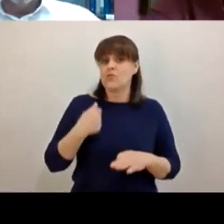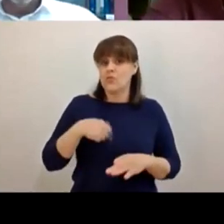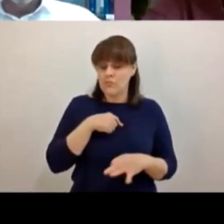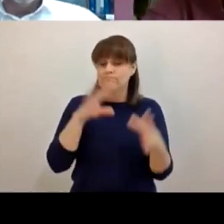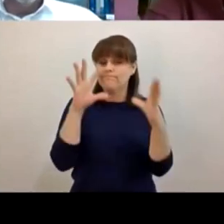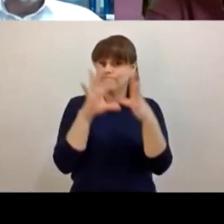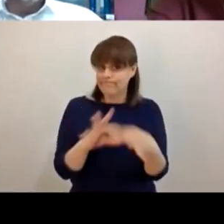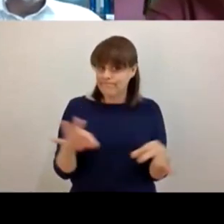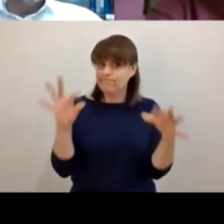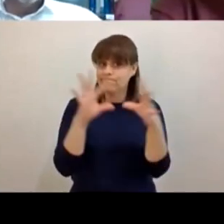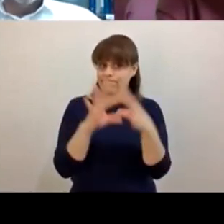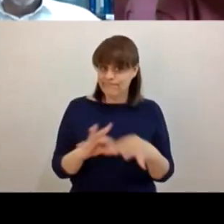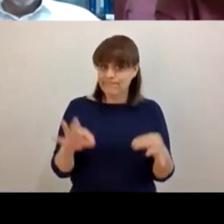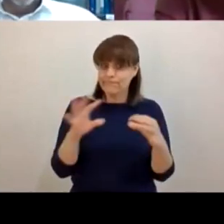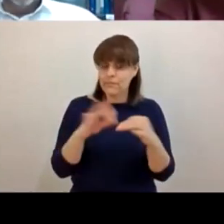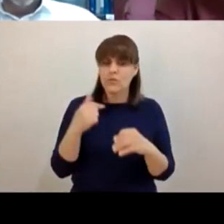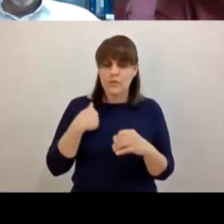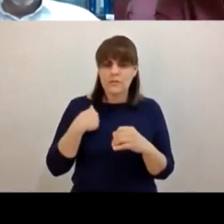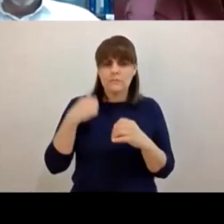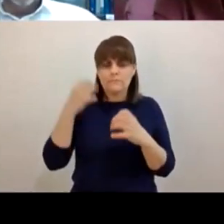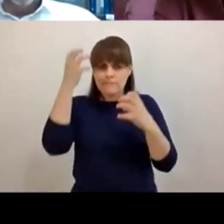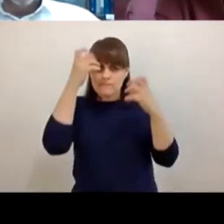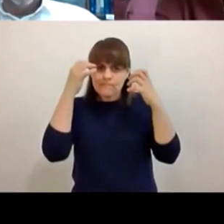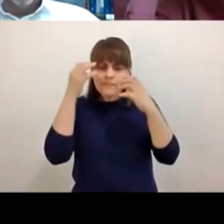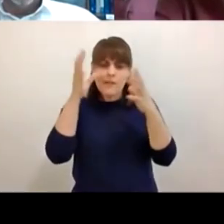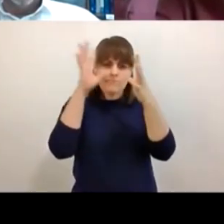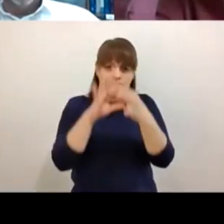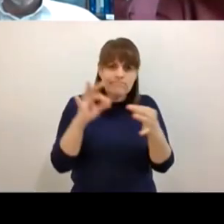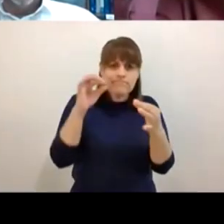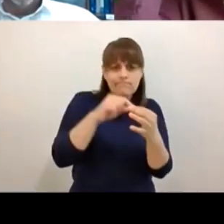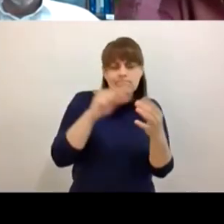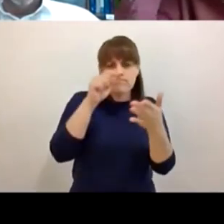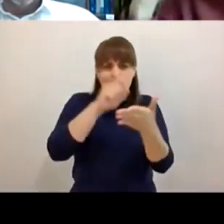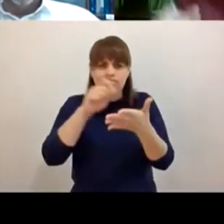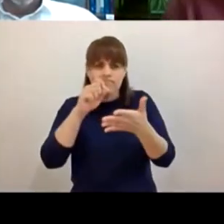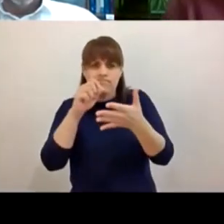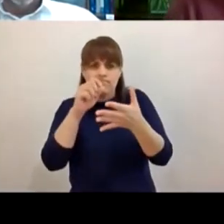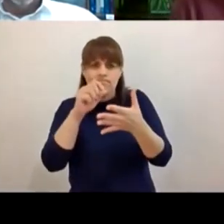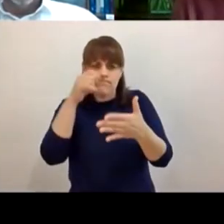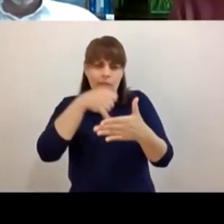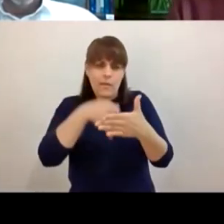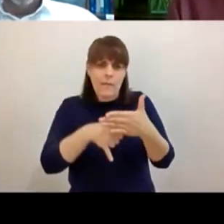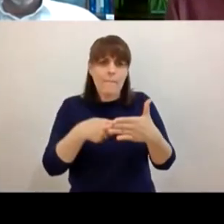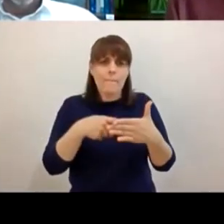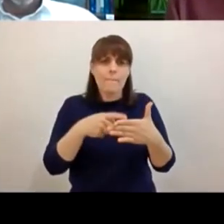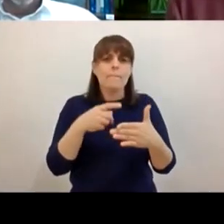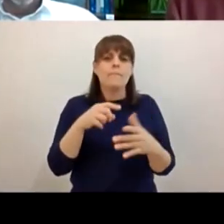una gran racionalización y hemos invisibilizado de cierta manera este problema.